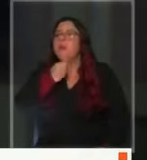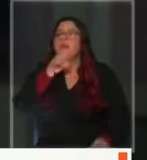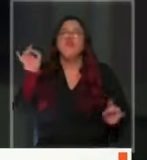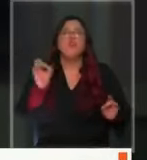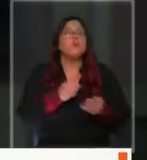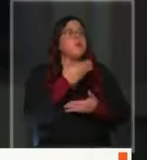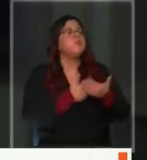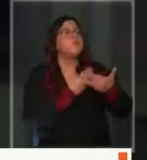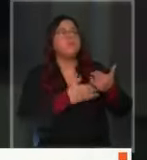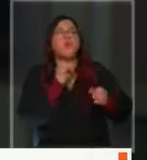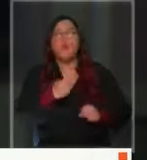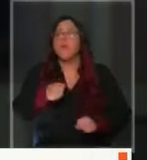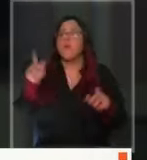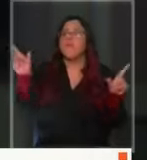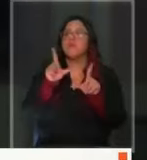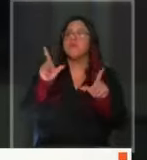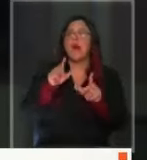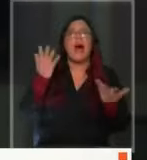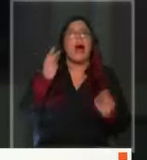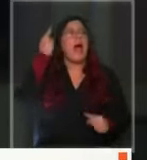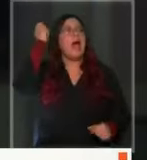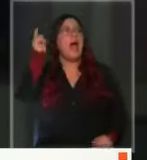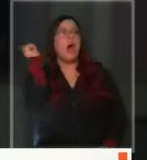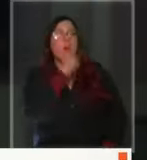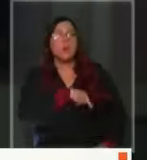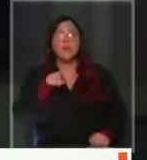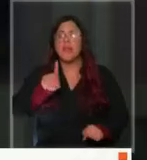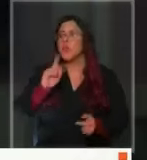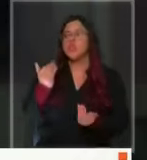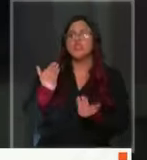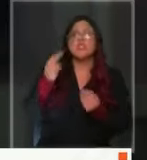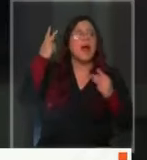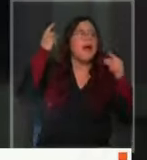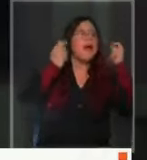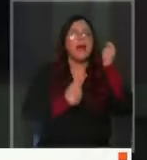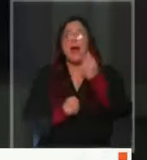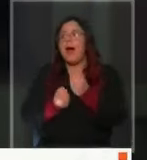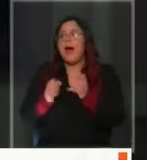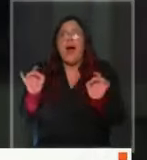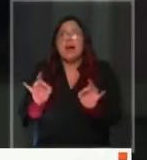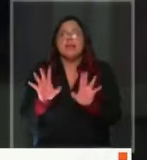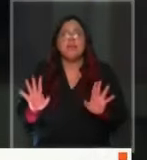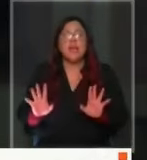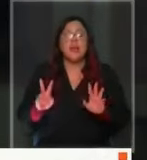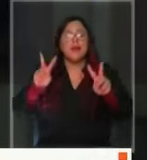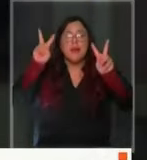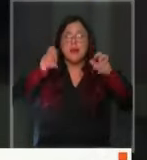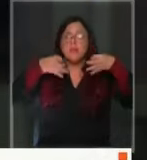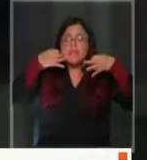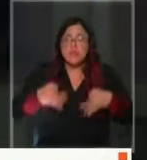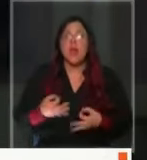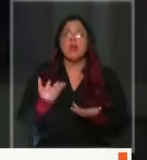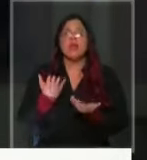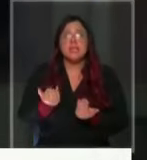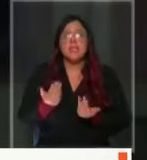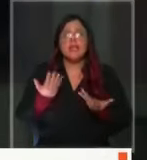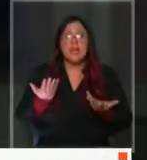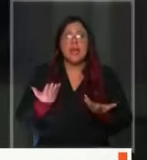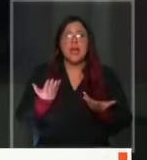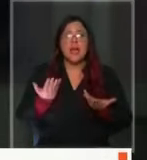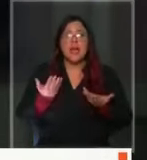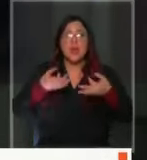se le ocurra la última idea. Acá no se necesita improvisación. En materia de seguridad se necesita